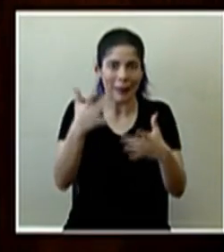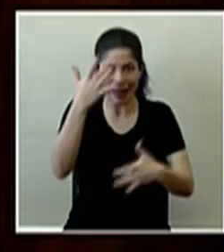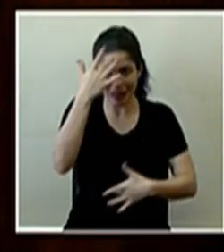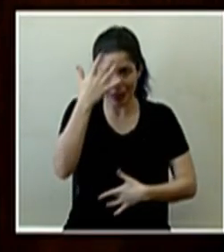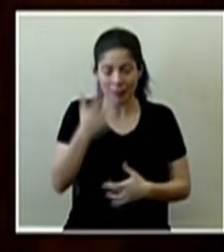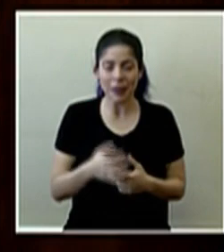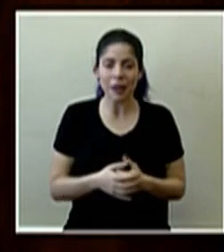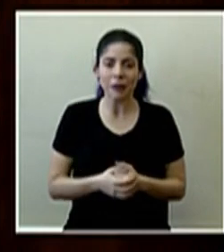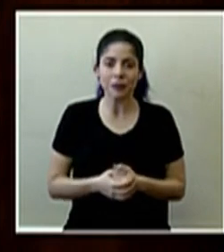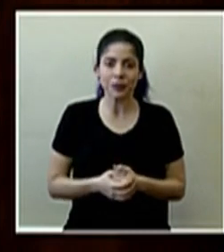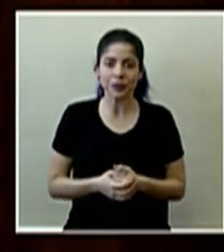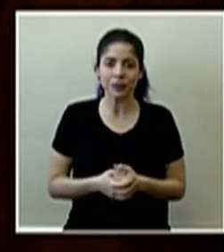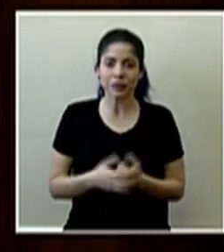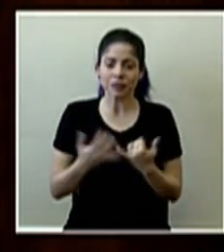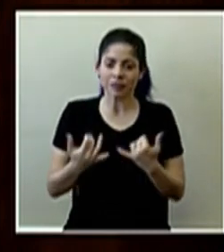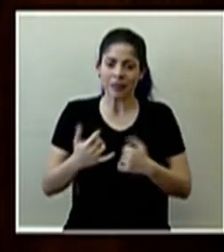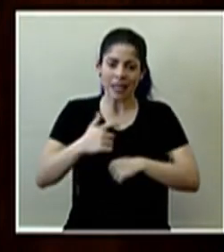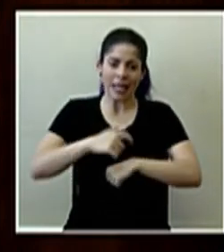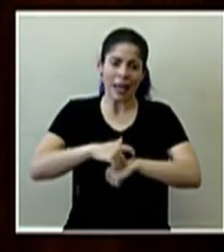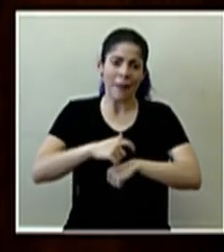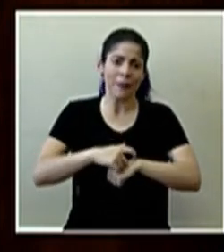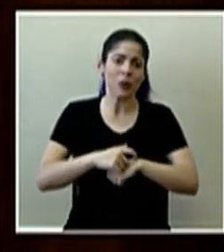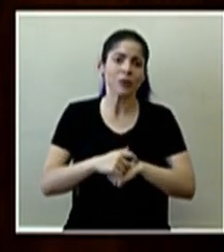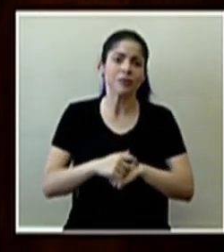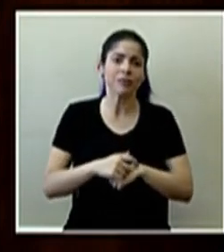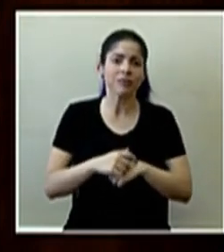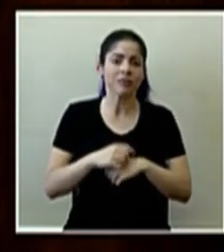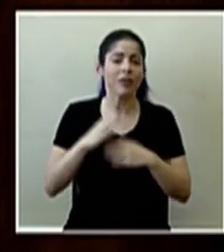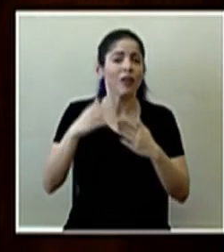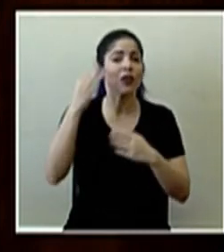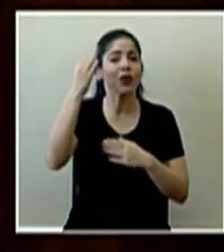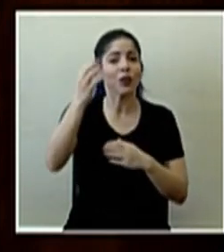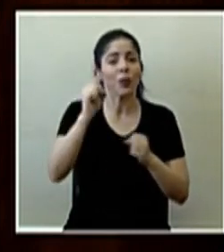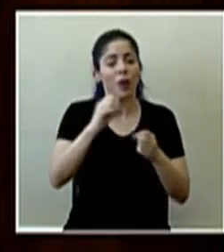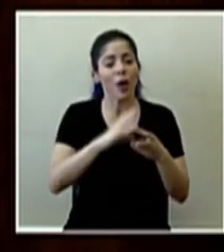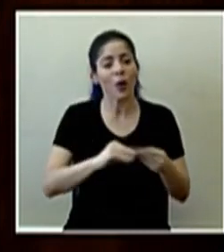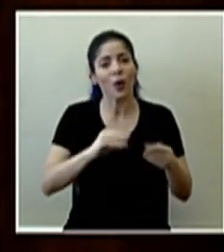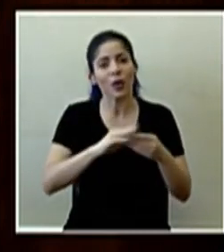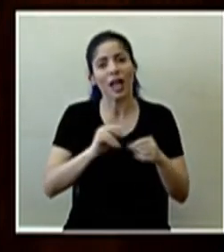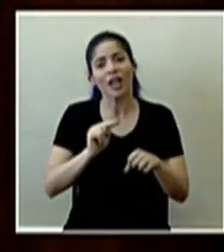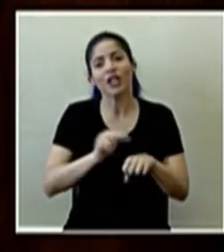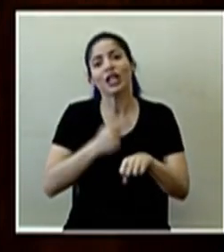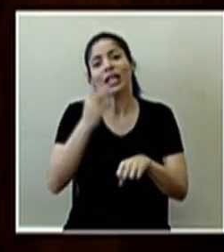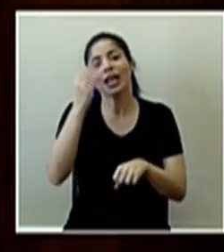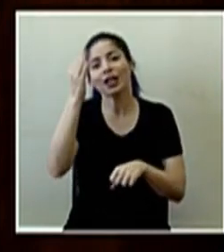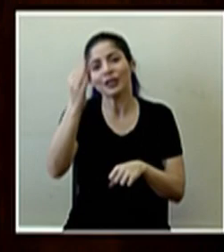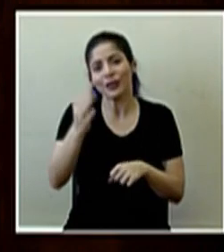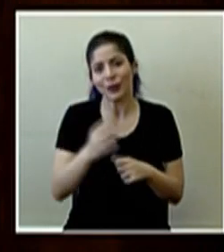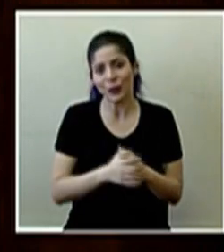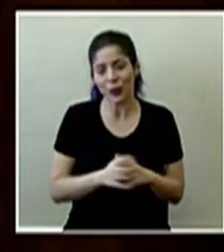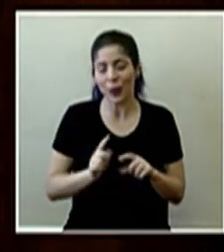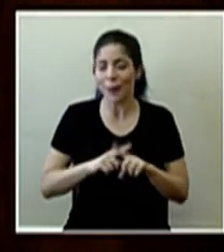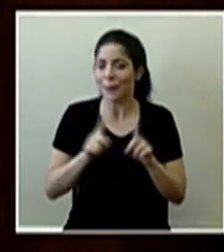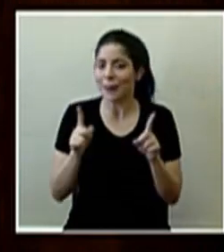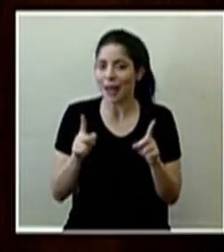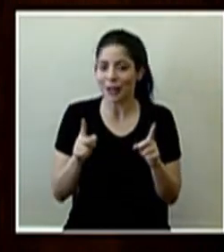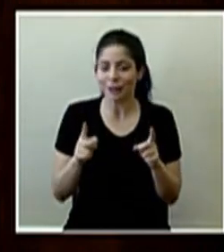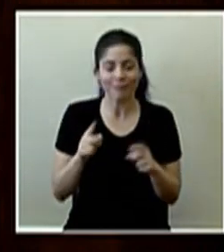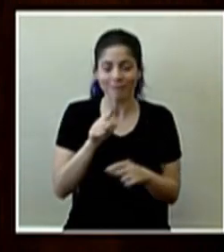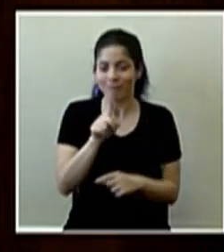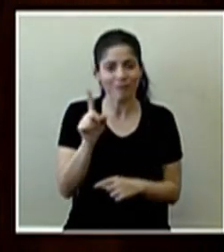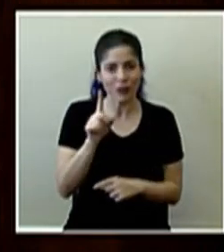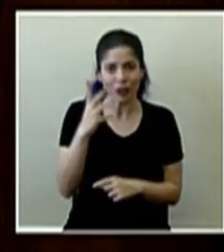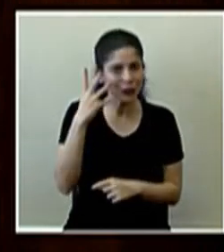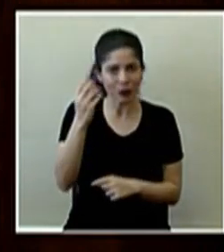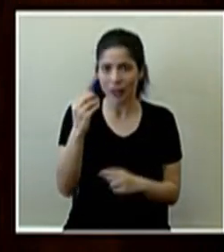Son tiempos que le podremos contar a nuestros nietos algún día, pero no salga